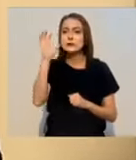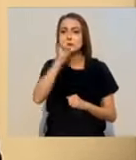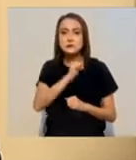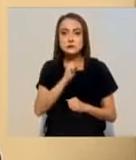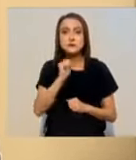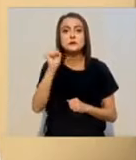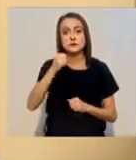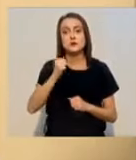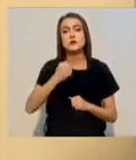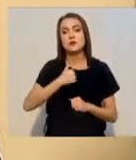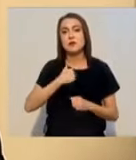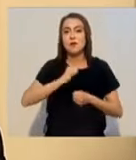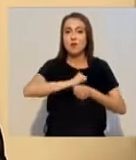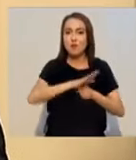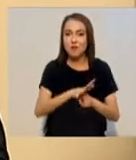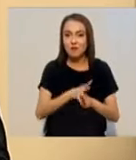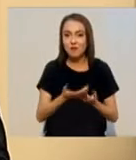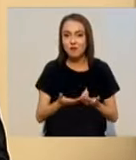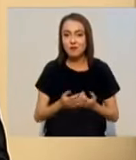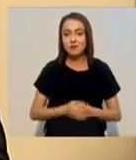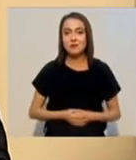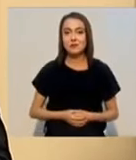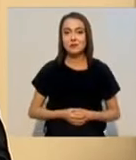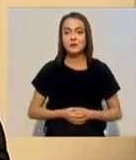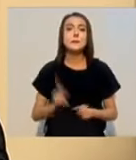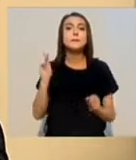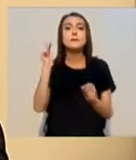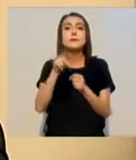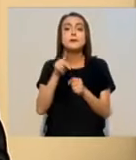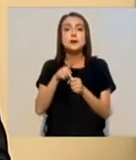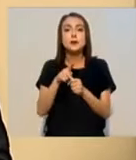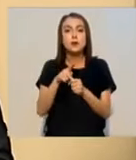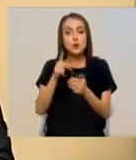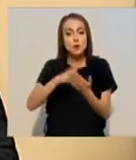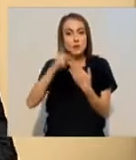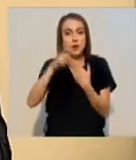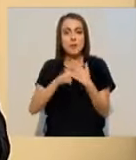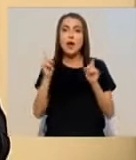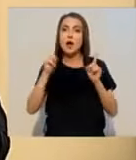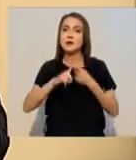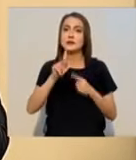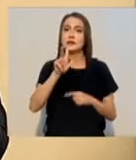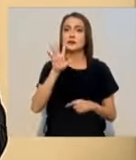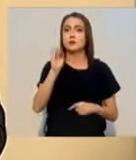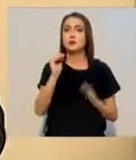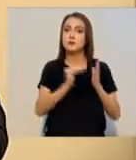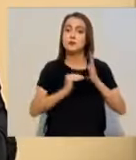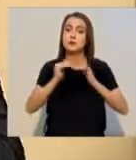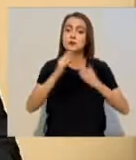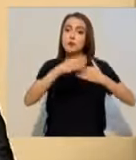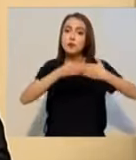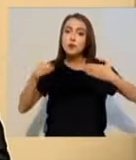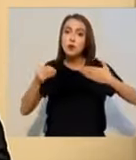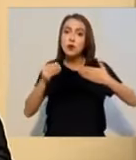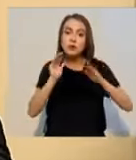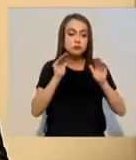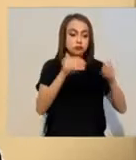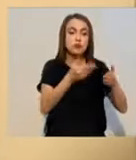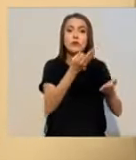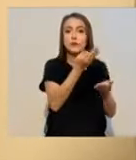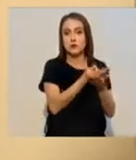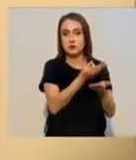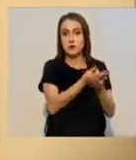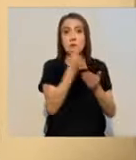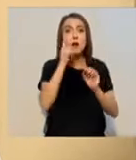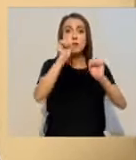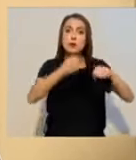detectar la COVID-19, la participación en un programa de hasta $350 millones destinado al sector